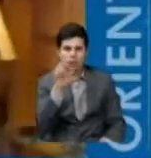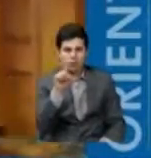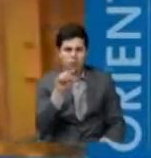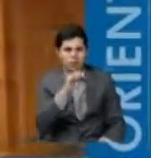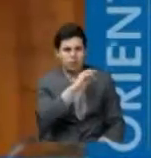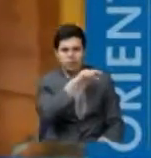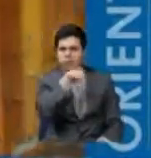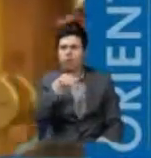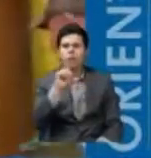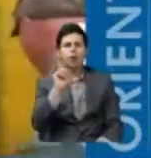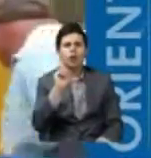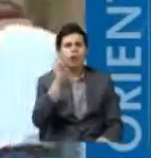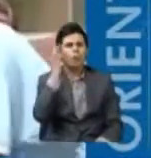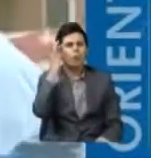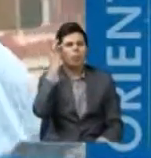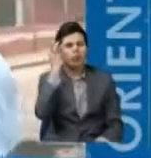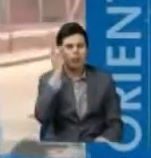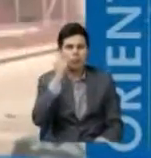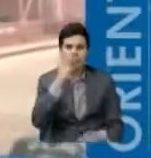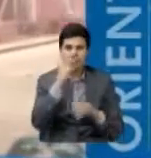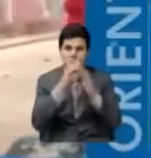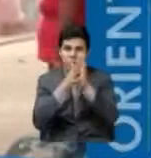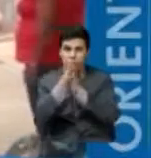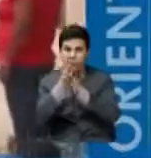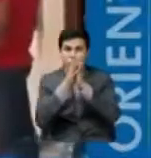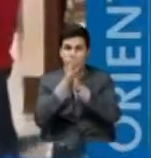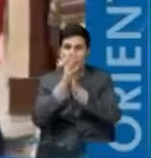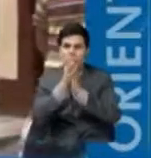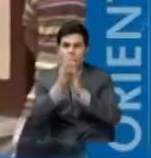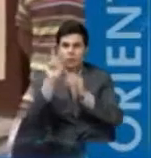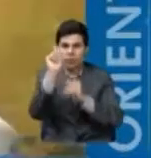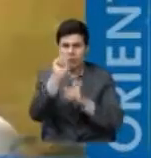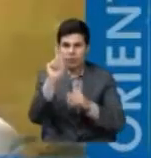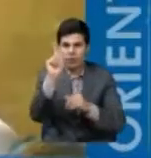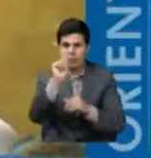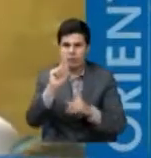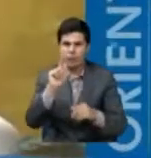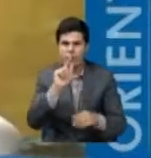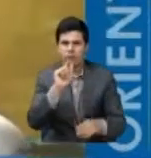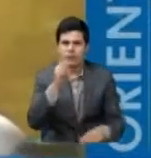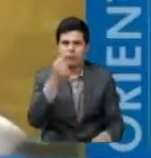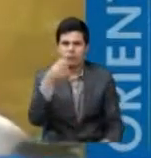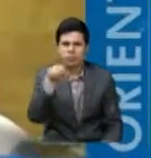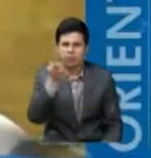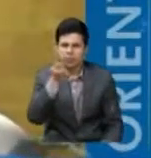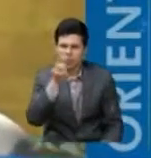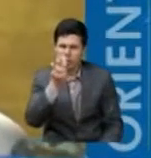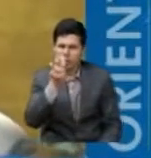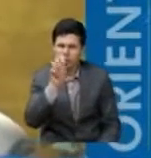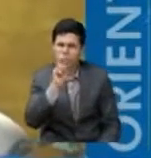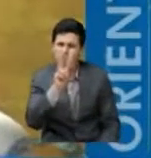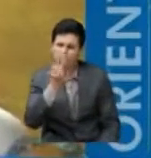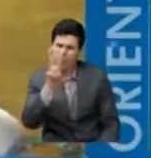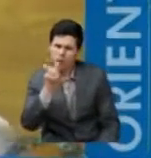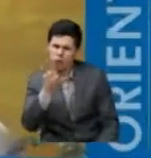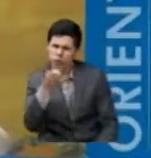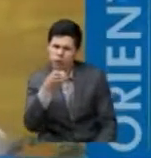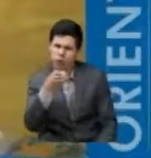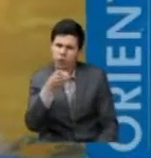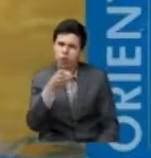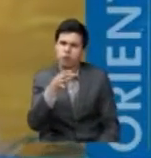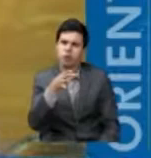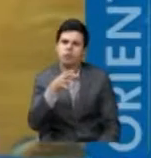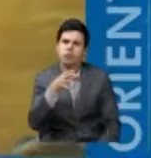de 20 días. Desde el 18 de febrero, más o menos, una comunidad de Brisas de Bolívar vino a hacer